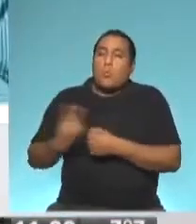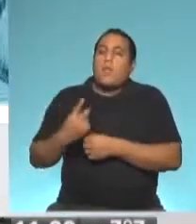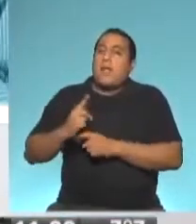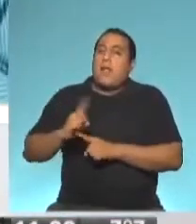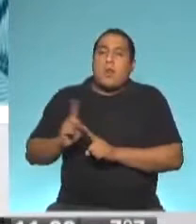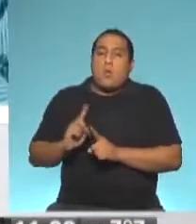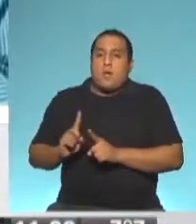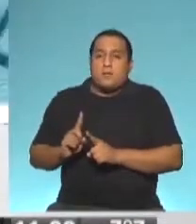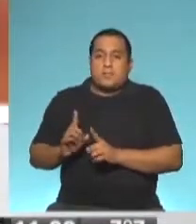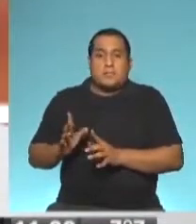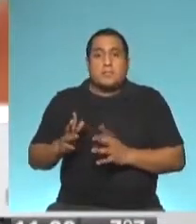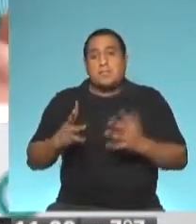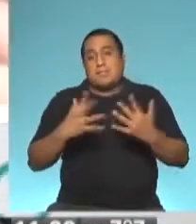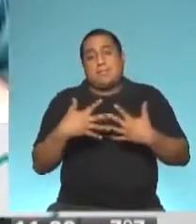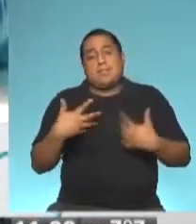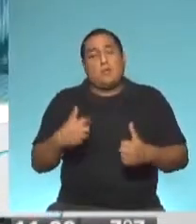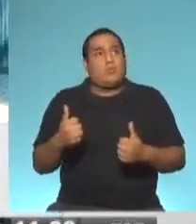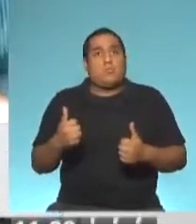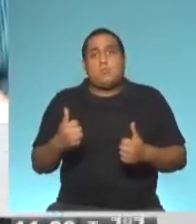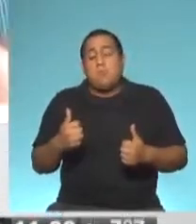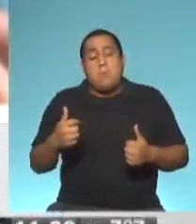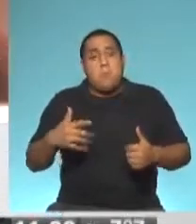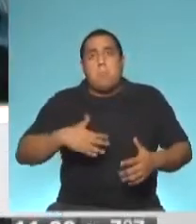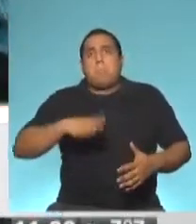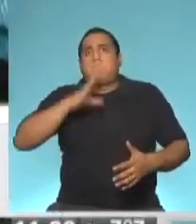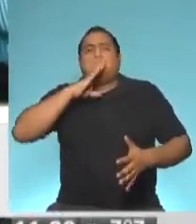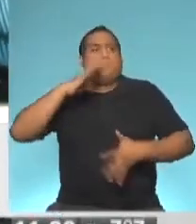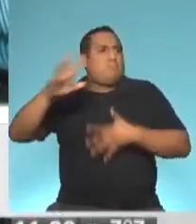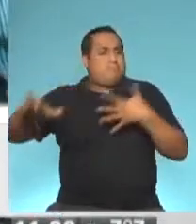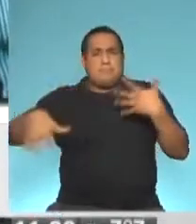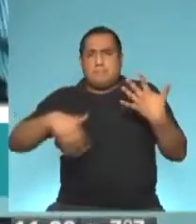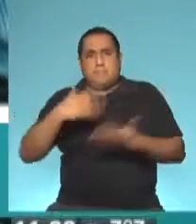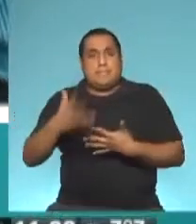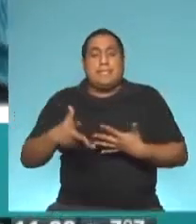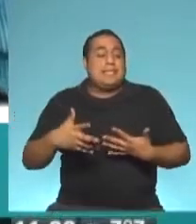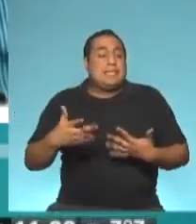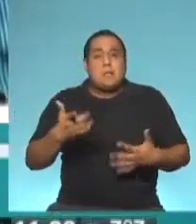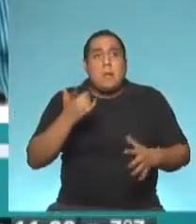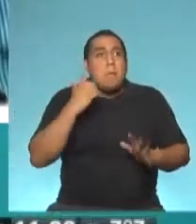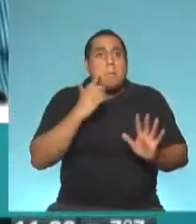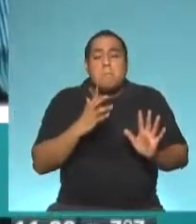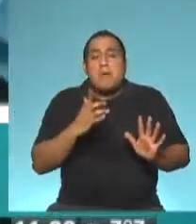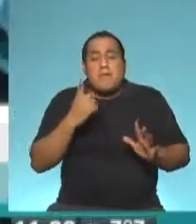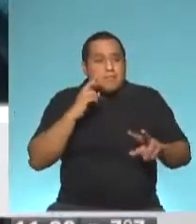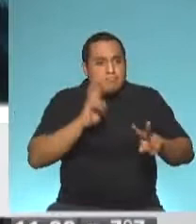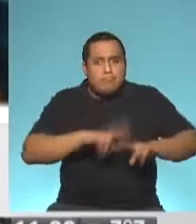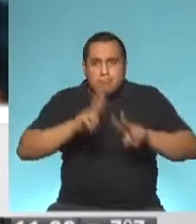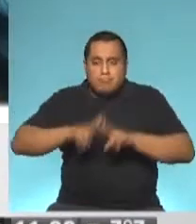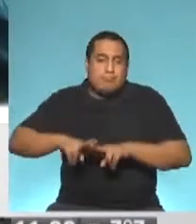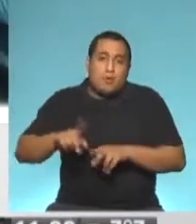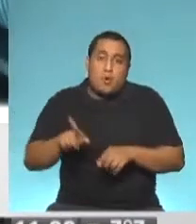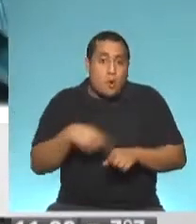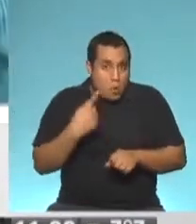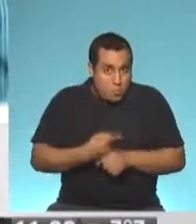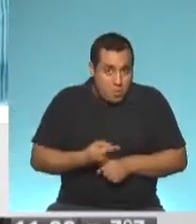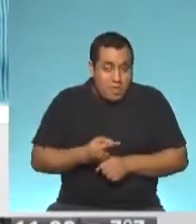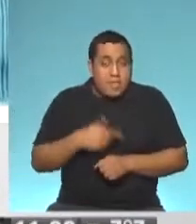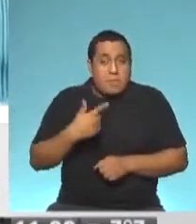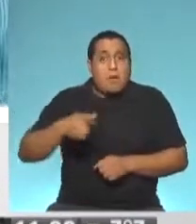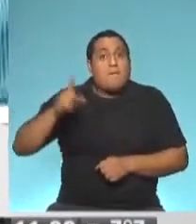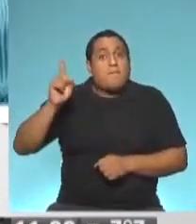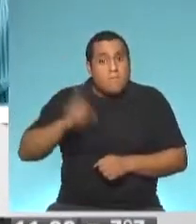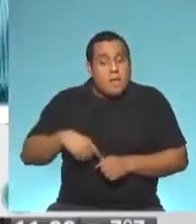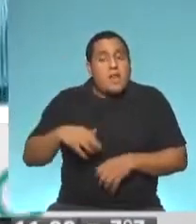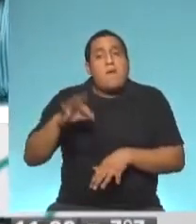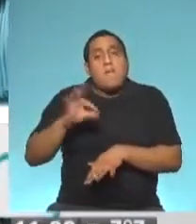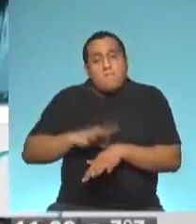contracción, un colapso del sistema sanitario que hace que se eviten hacer chequeos de salud y eso trae aparejado muchas consecuencias